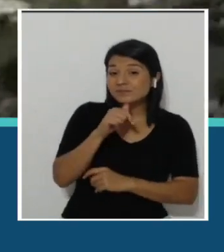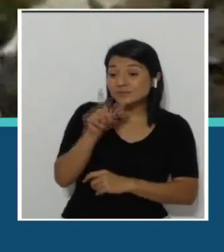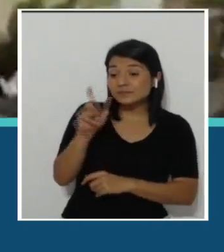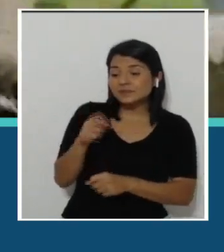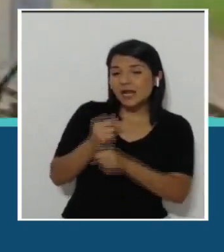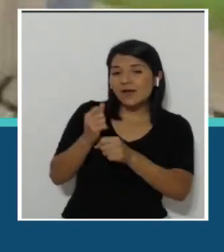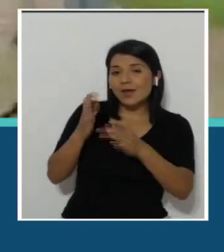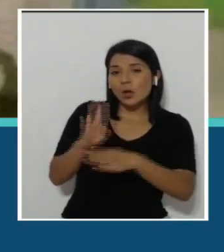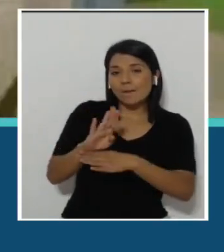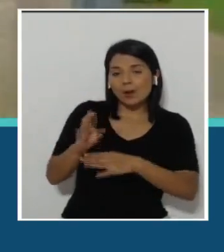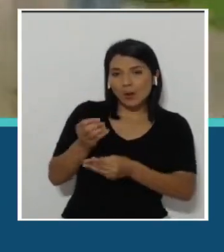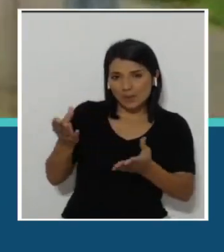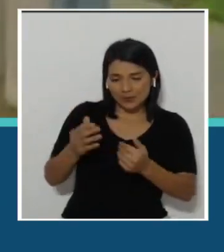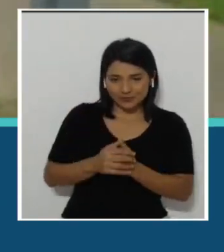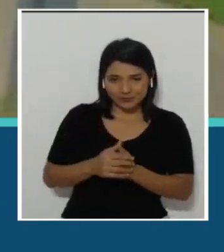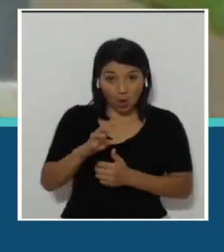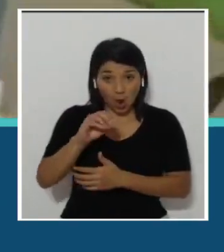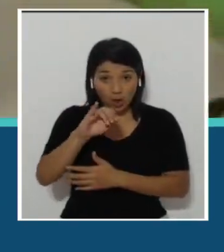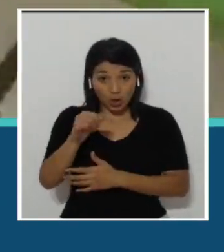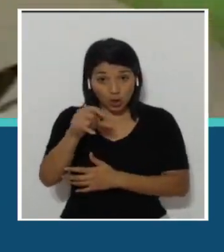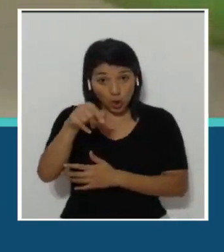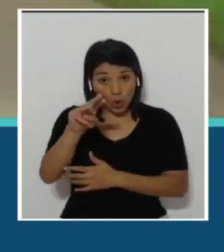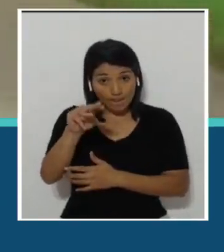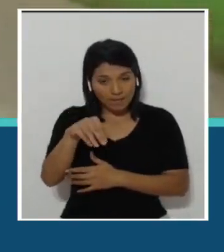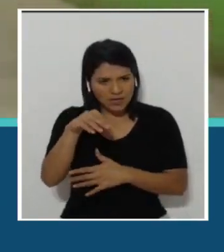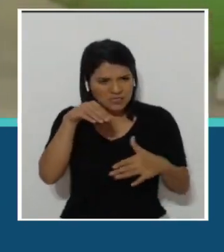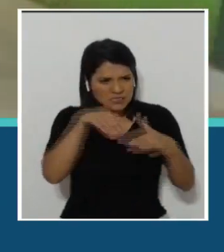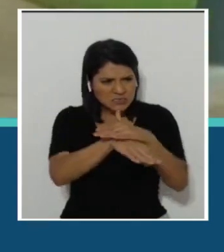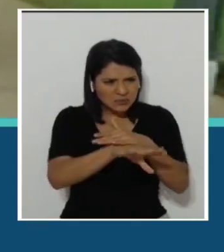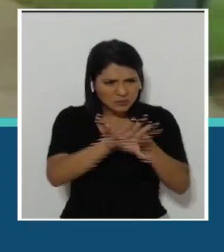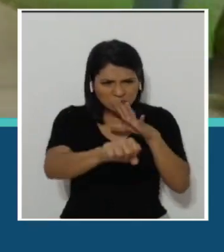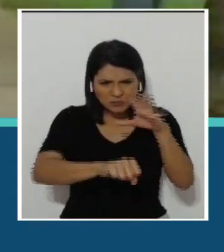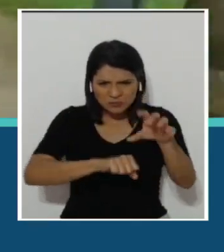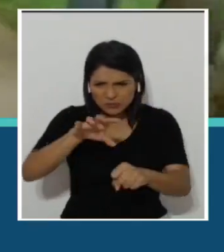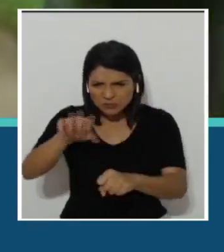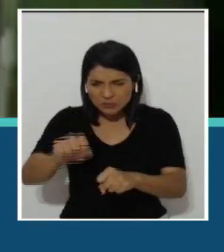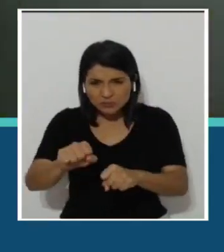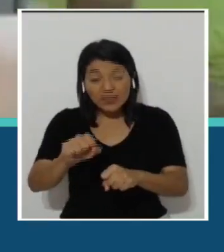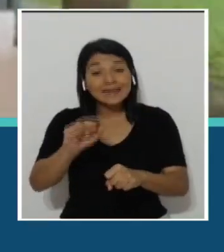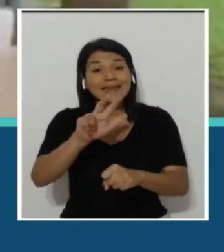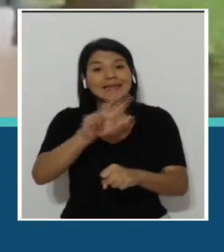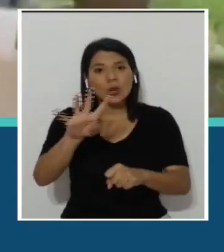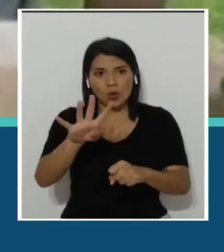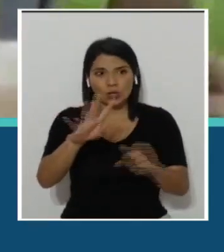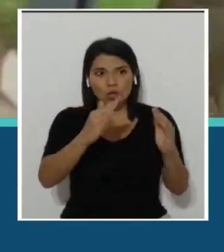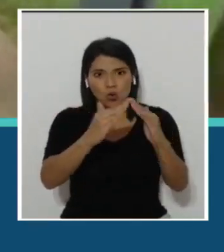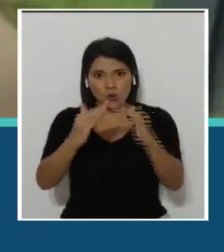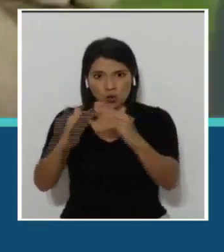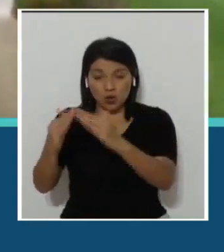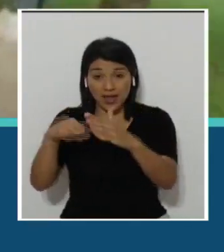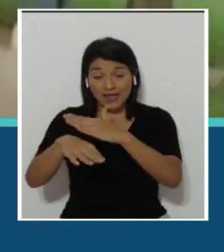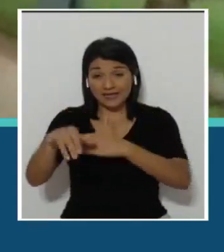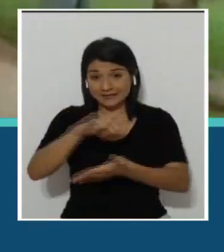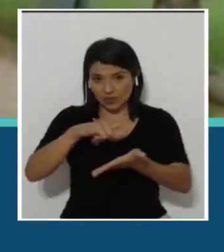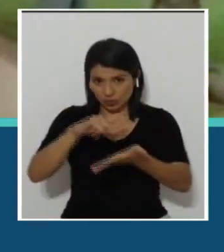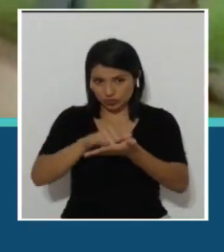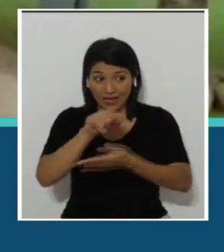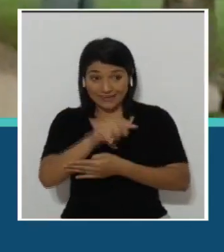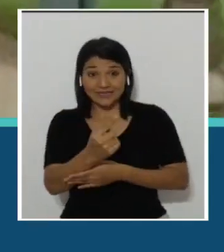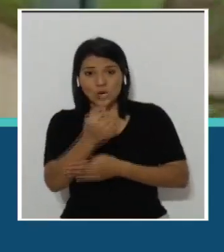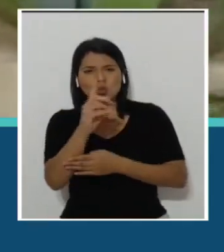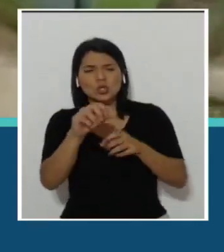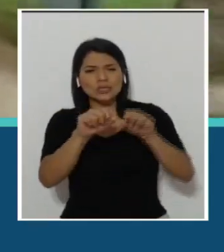El OIJ realizó este martes 34 allanamientos en San José. Este fue uno de ellos en una torre de apartamentos en Sabana, donde detuvieron